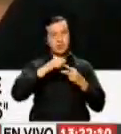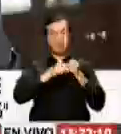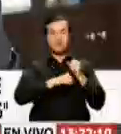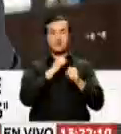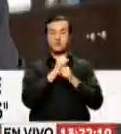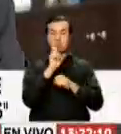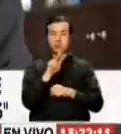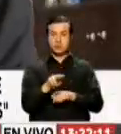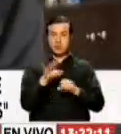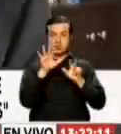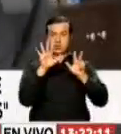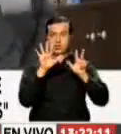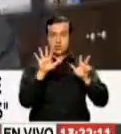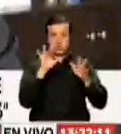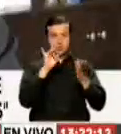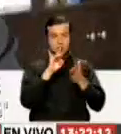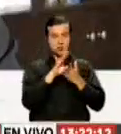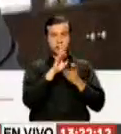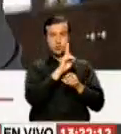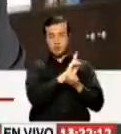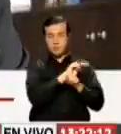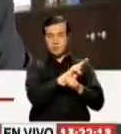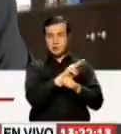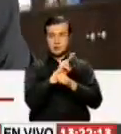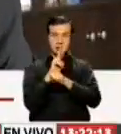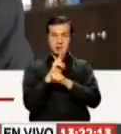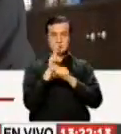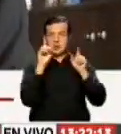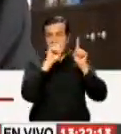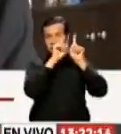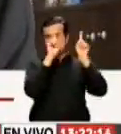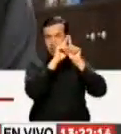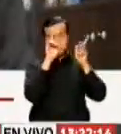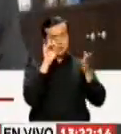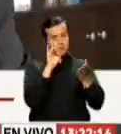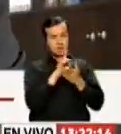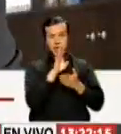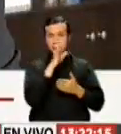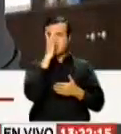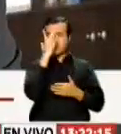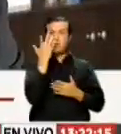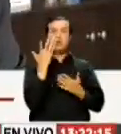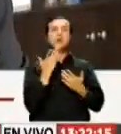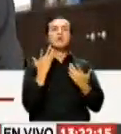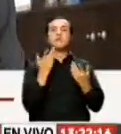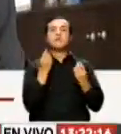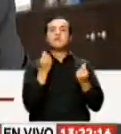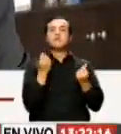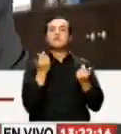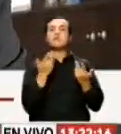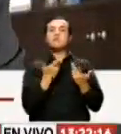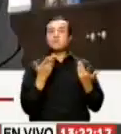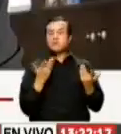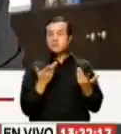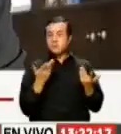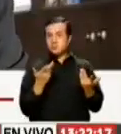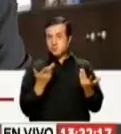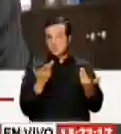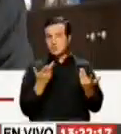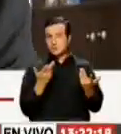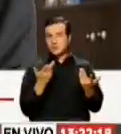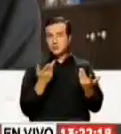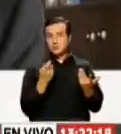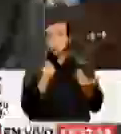2008. Destituimos al superintendente de compañías por aportes que se hacían